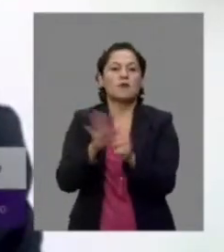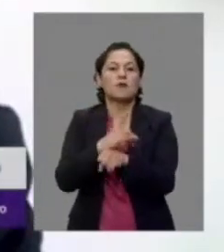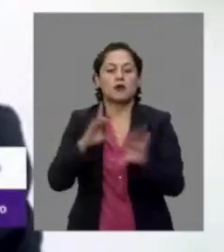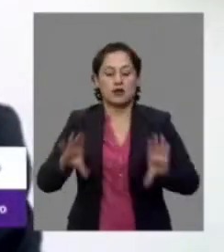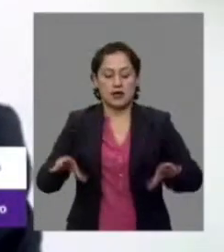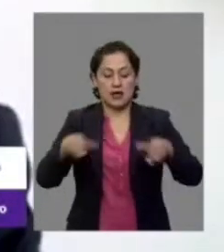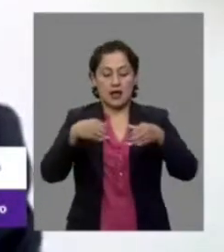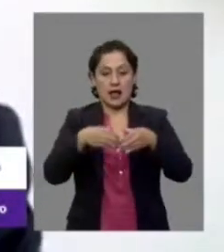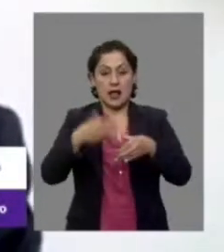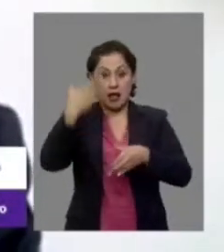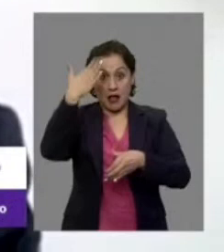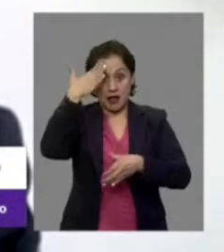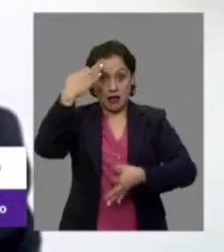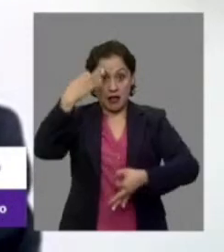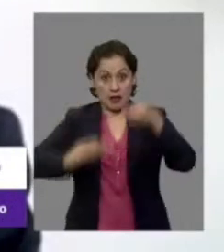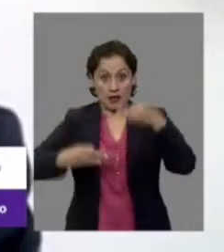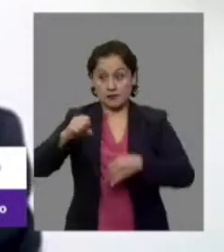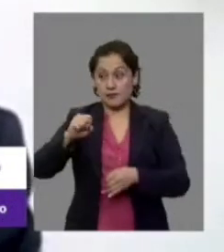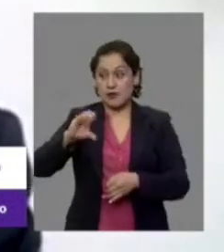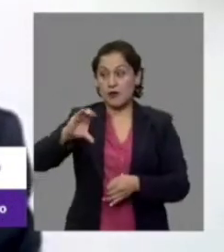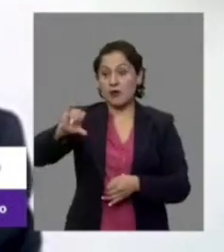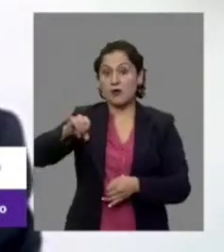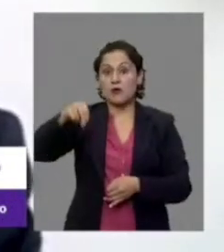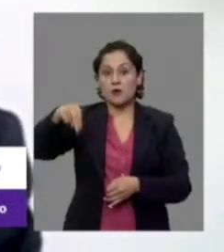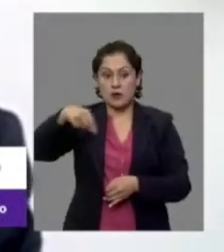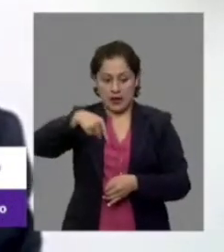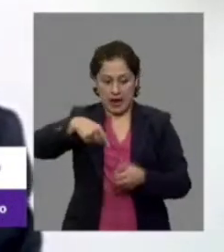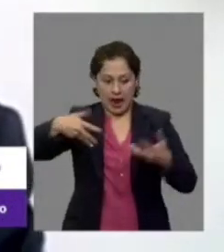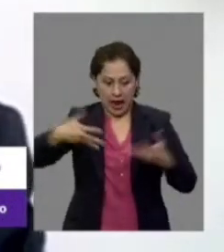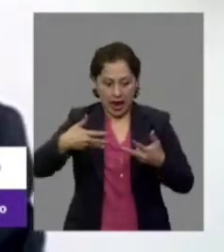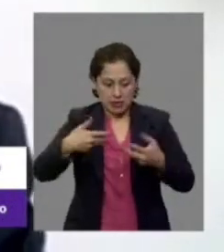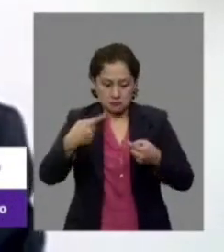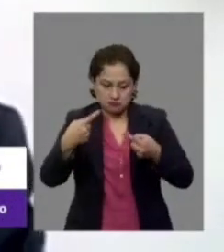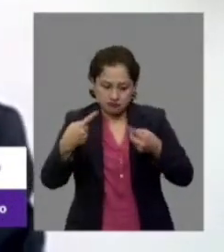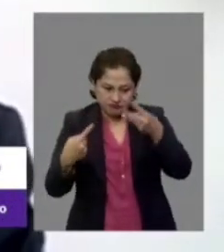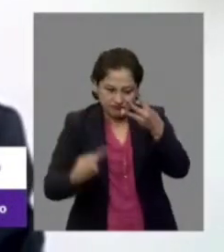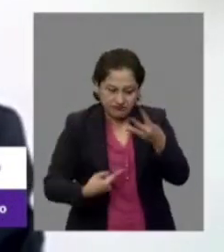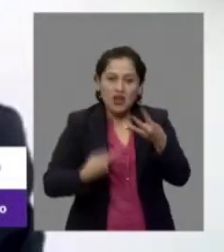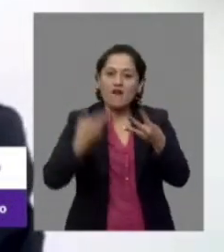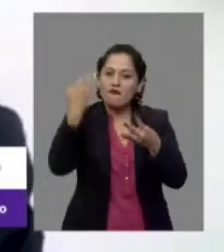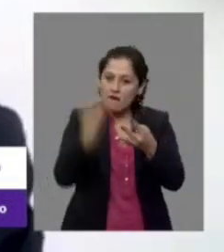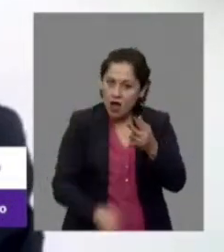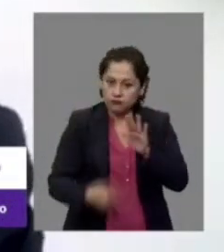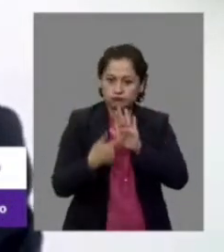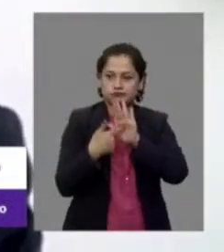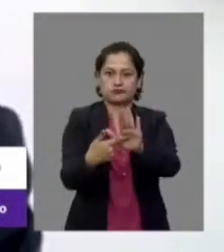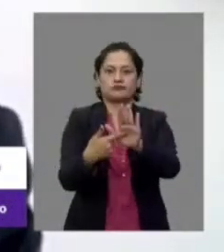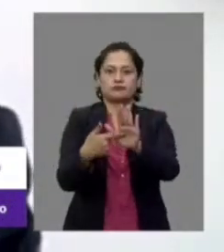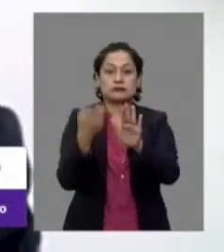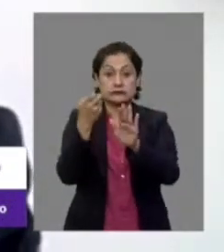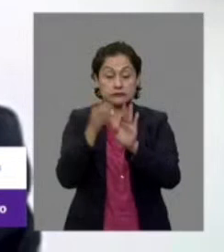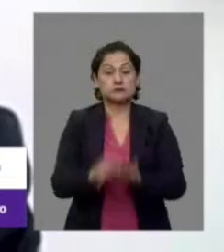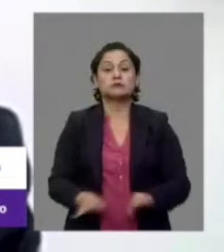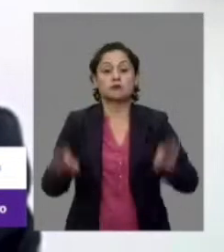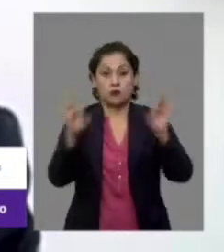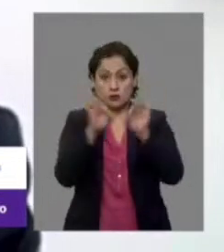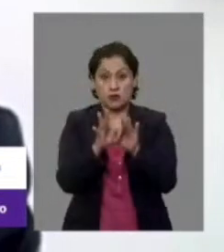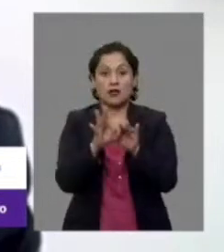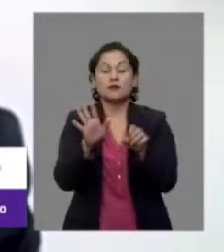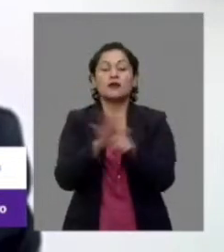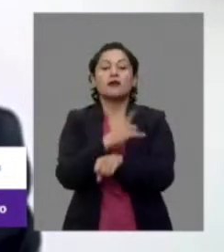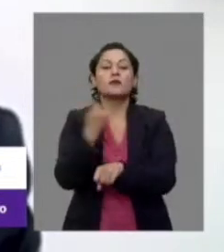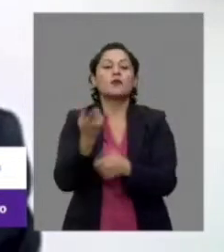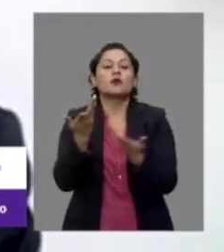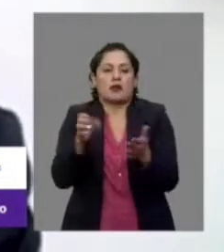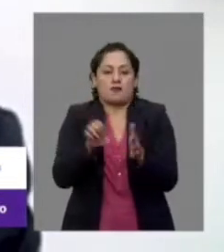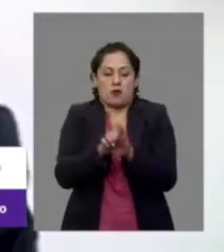la manera en que lo hace, creo que es fundamental esa difusión. Es decir, el acercamiento que podamos tener como